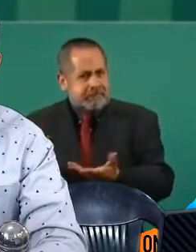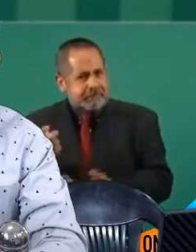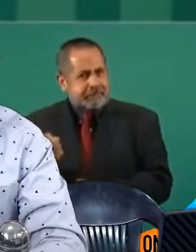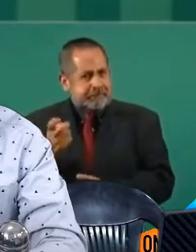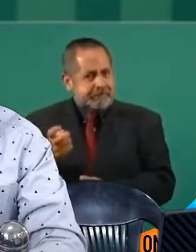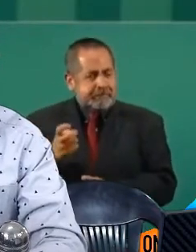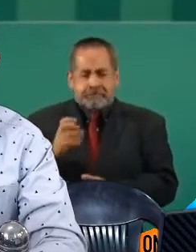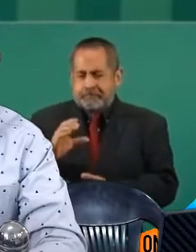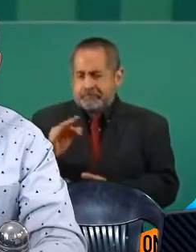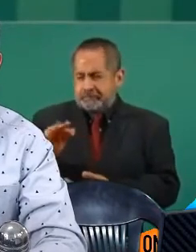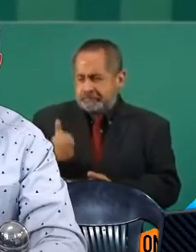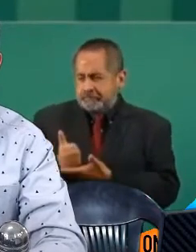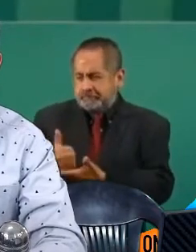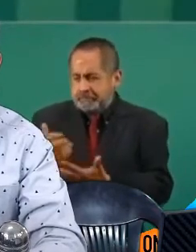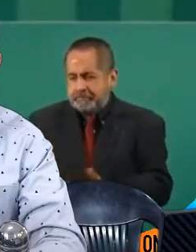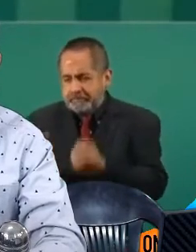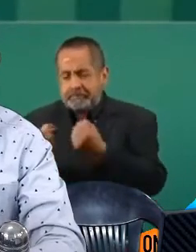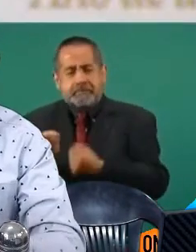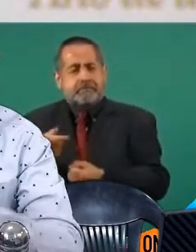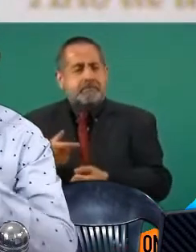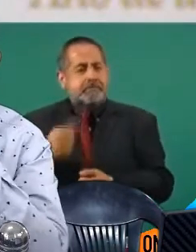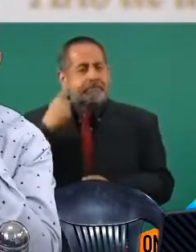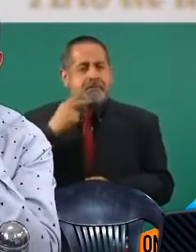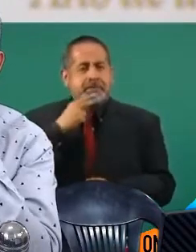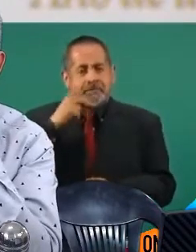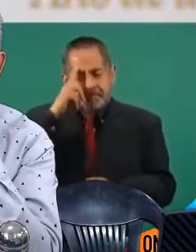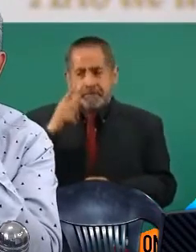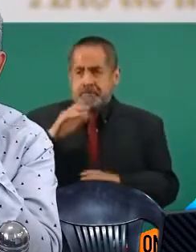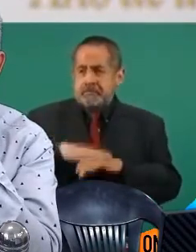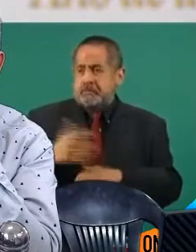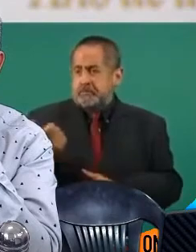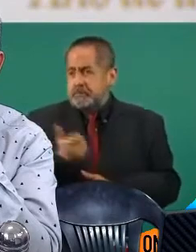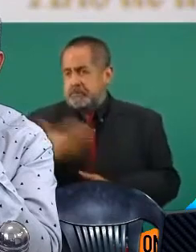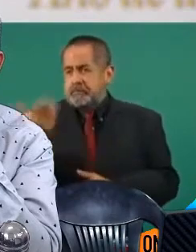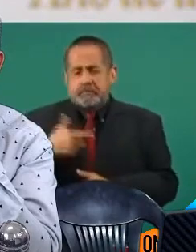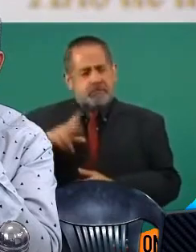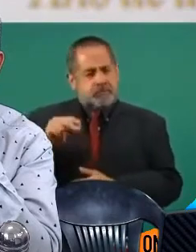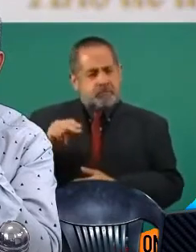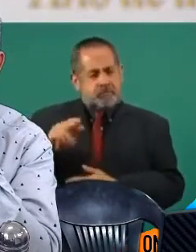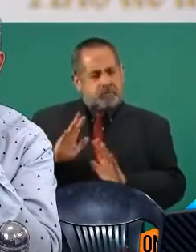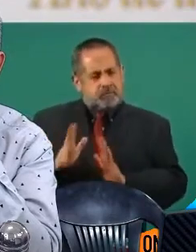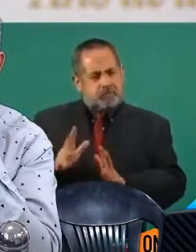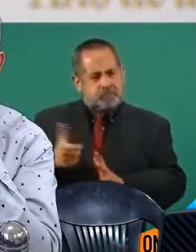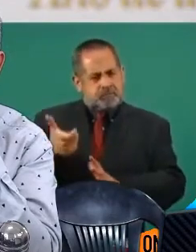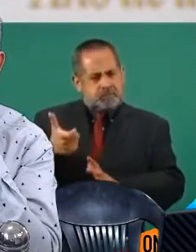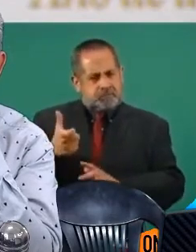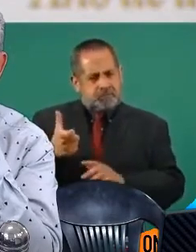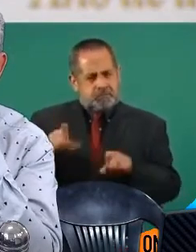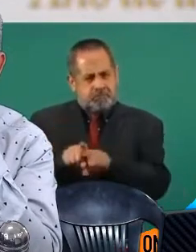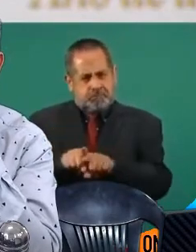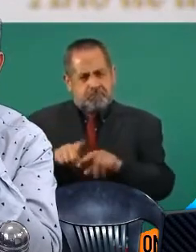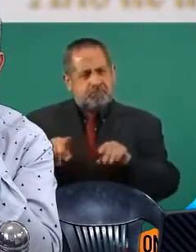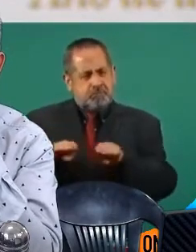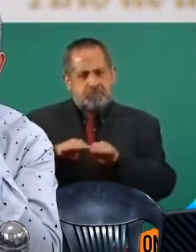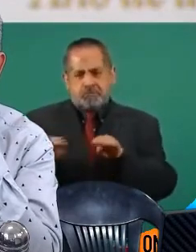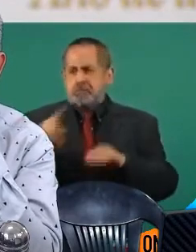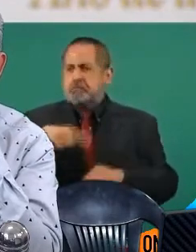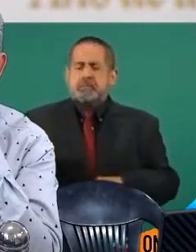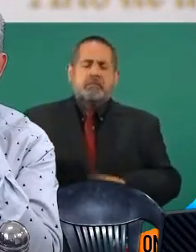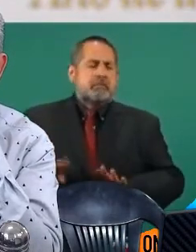garantizar que no aumenten las tarifas de energía eléctrica en beneficio de los